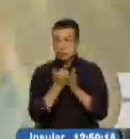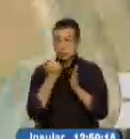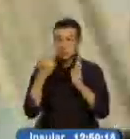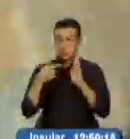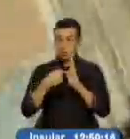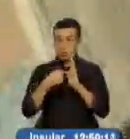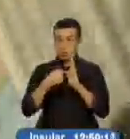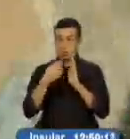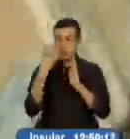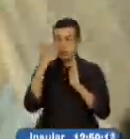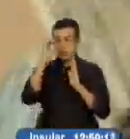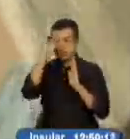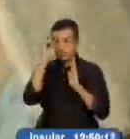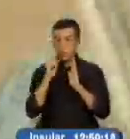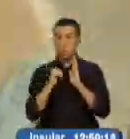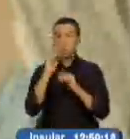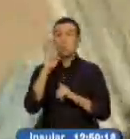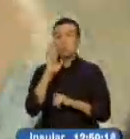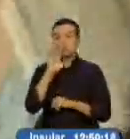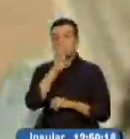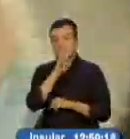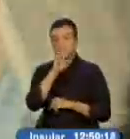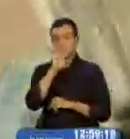IVA al 14% llegó a los